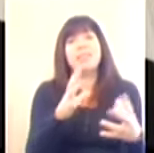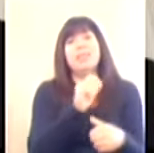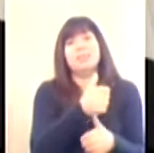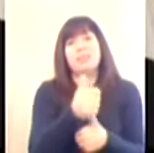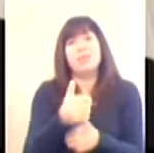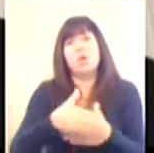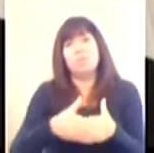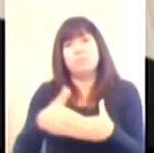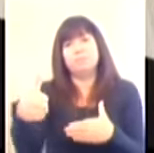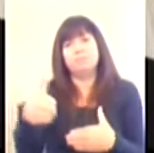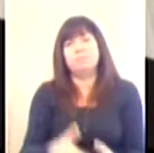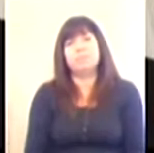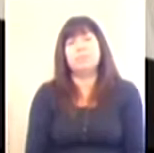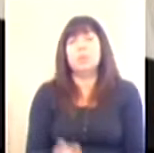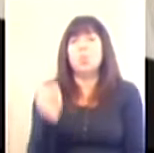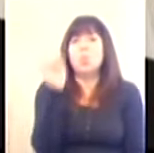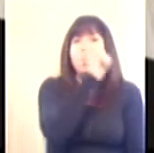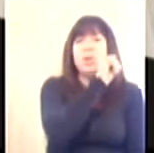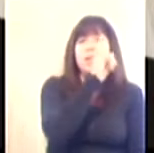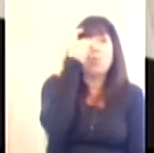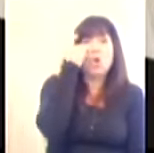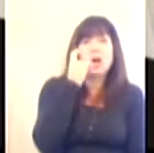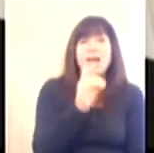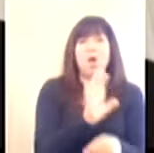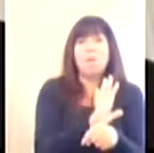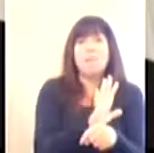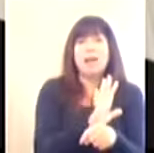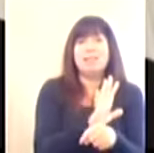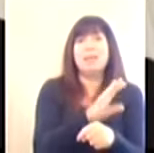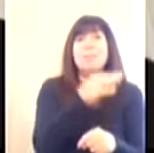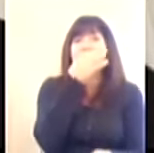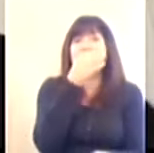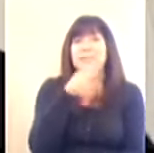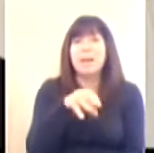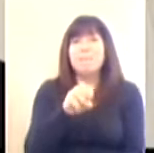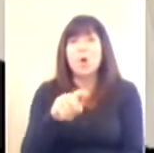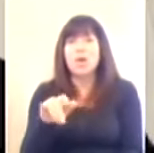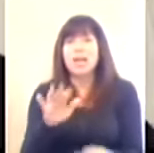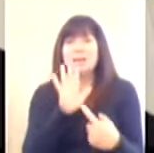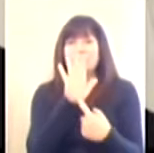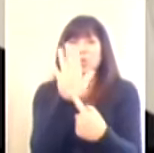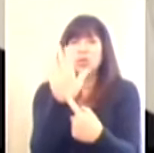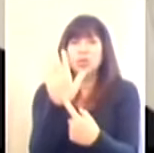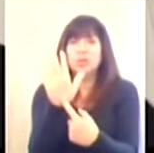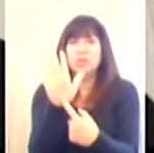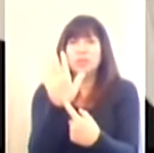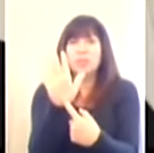tenemos. Y por último, creo que esta pandemia, como decía por ahí Mónica, ha puesto de manifiesto también